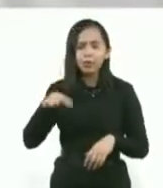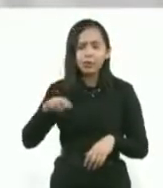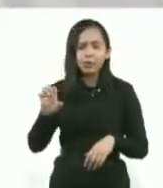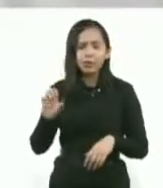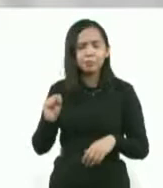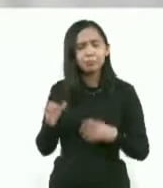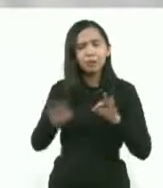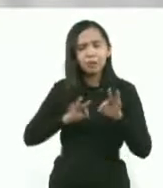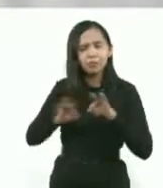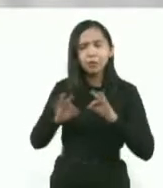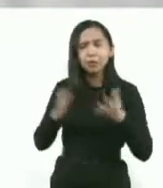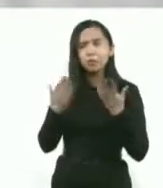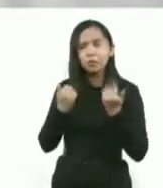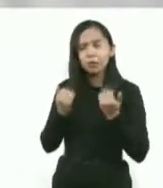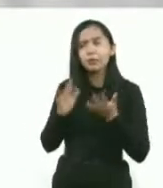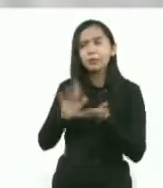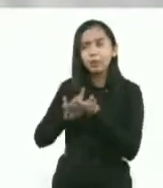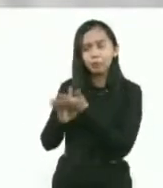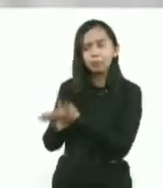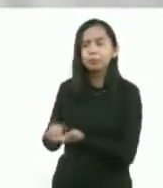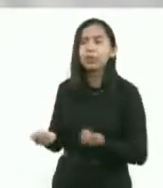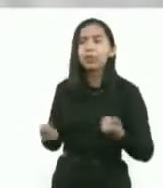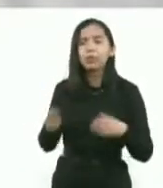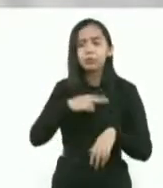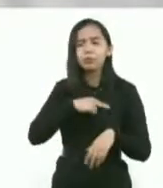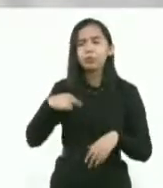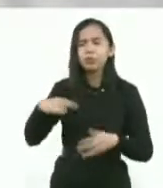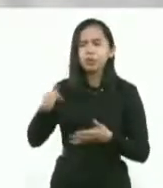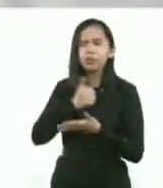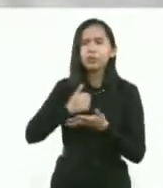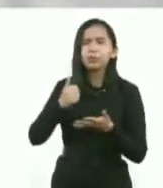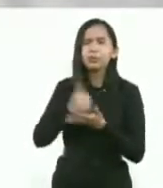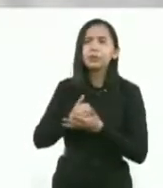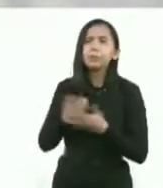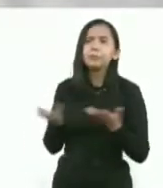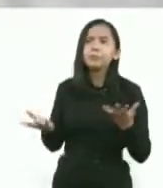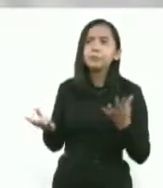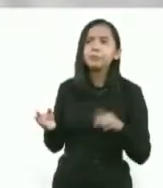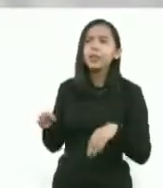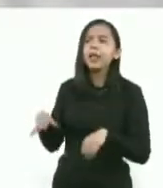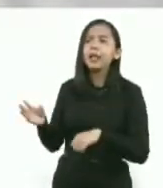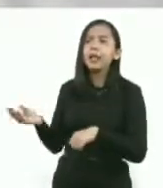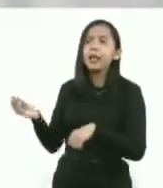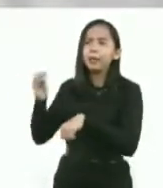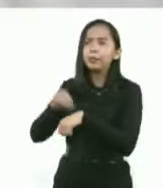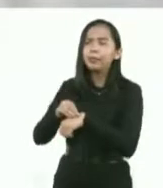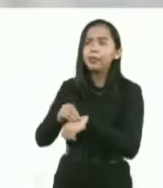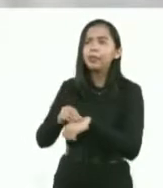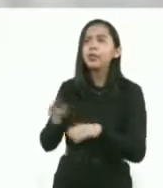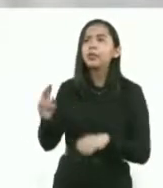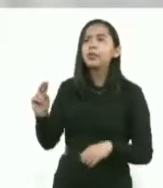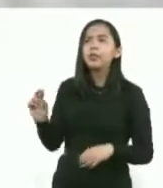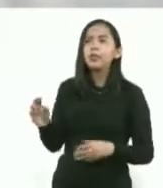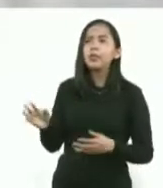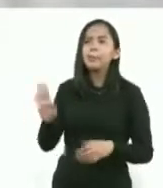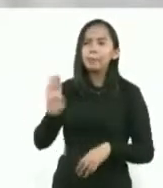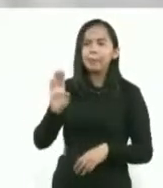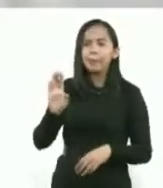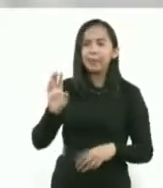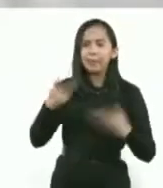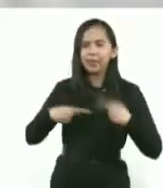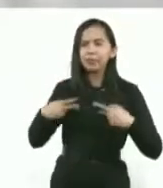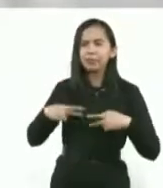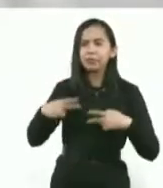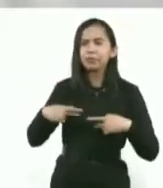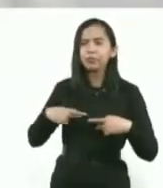Y nosotros desde el gobierno de la ciudad pues hemos complementado con la beca universal para niños y niñas de preescolar